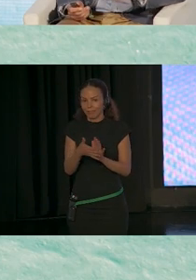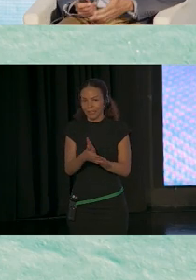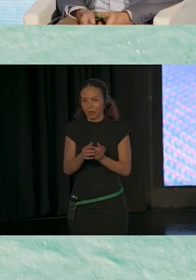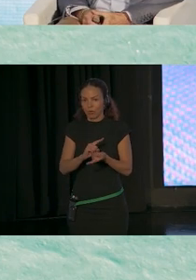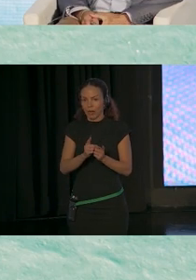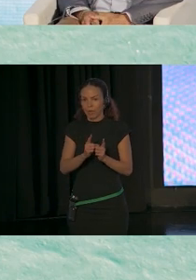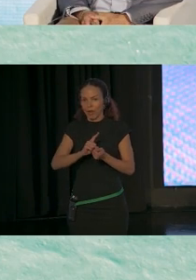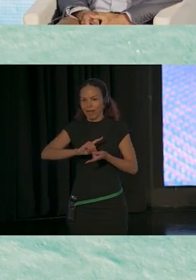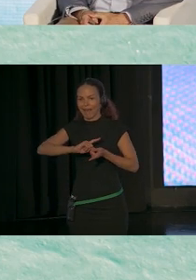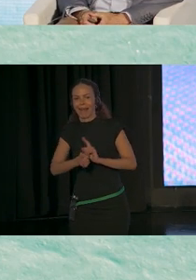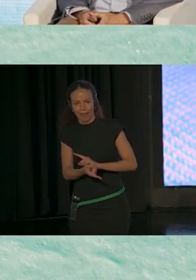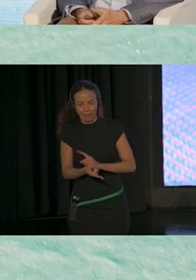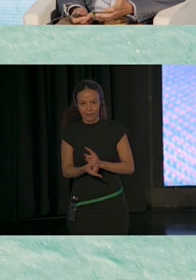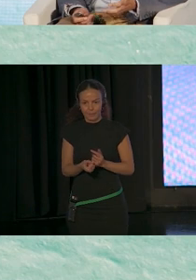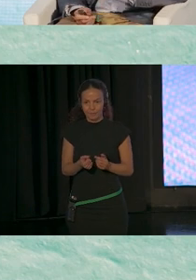radical.